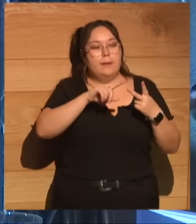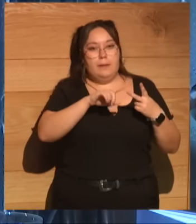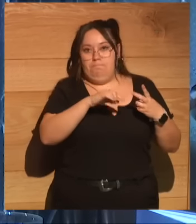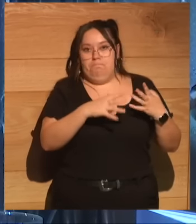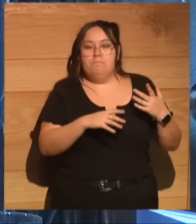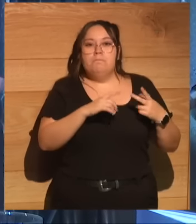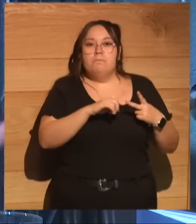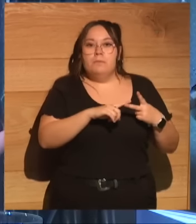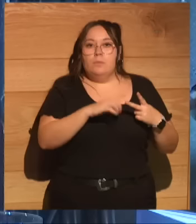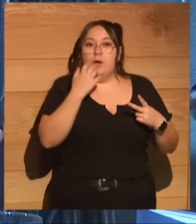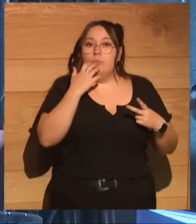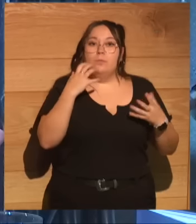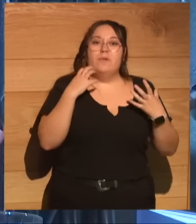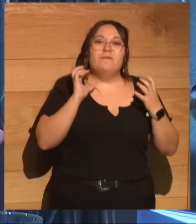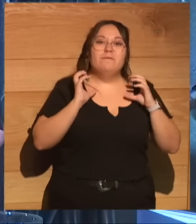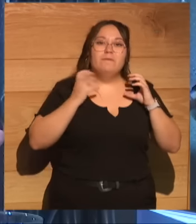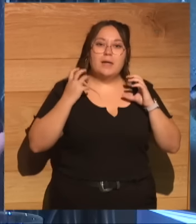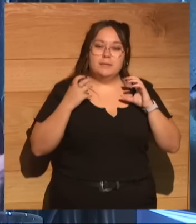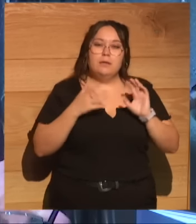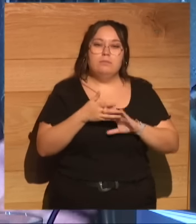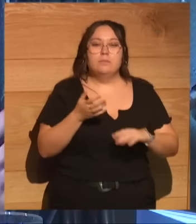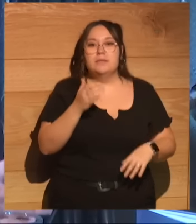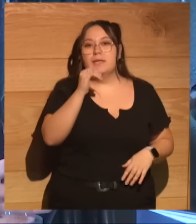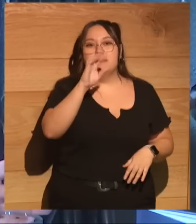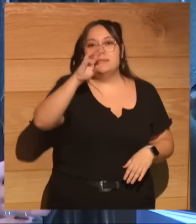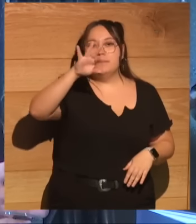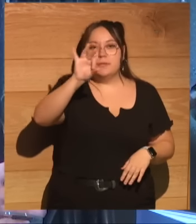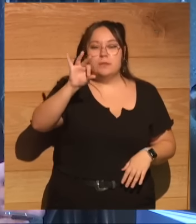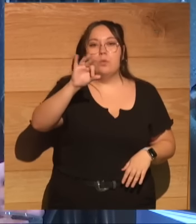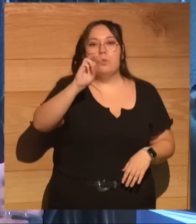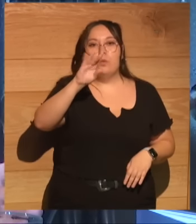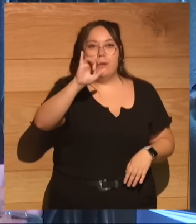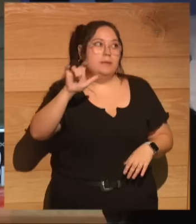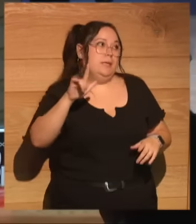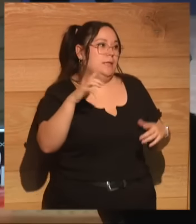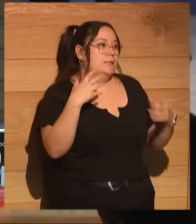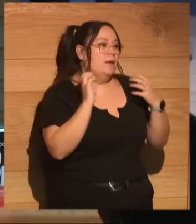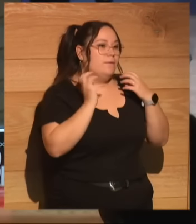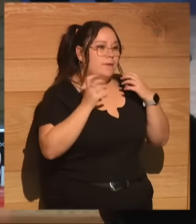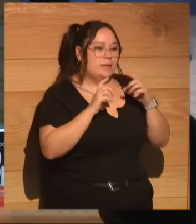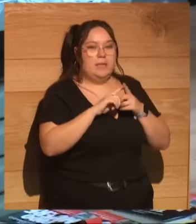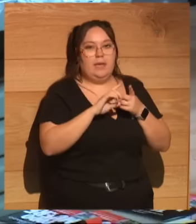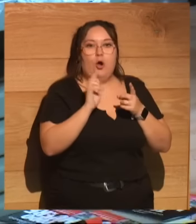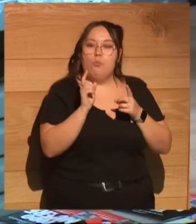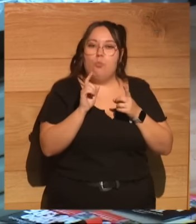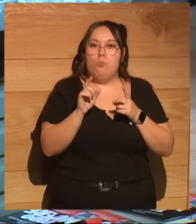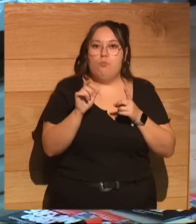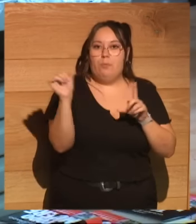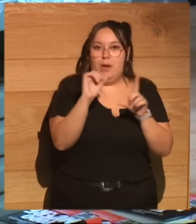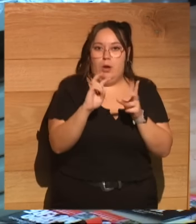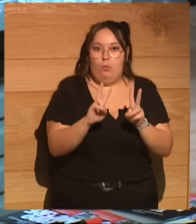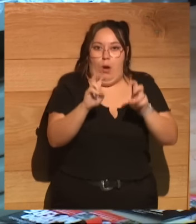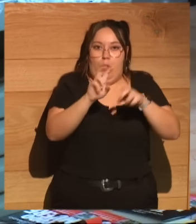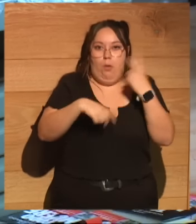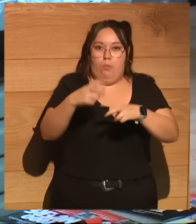lista. Frankenstein, por ejemplo, la de James Whale del 31. Bueno, Frankenstein no ha parado de hacer remakes uno detrás de otro de Frankenstein de